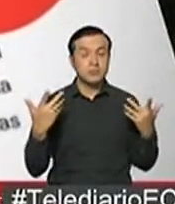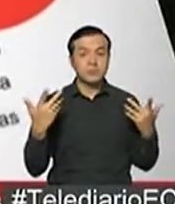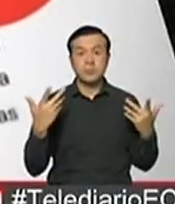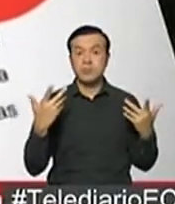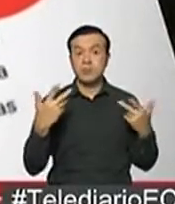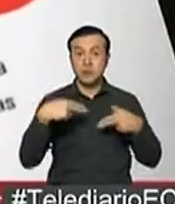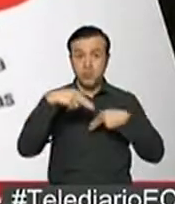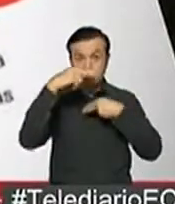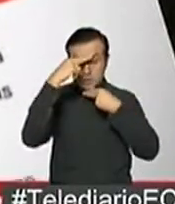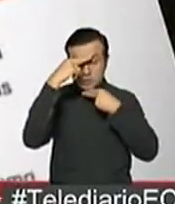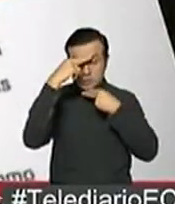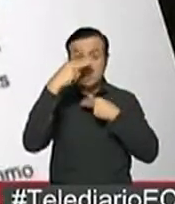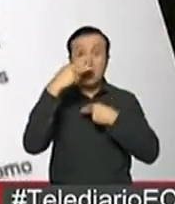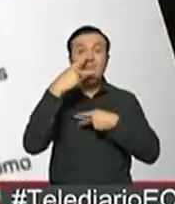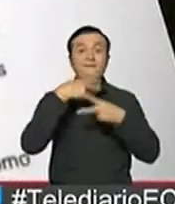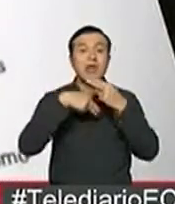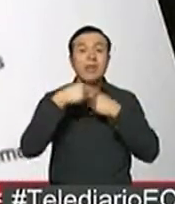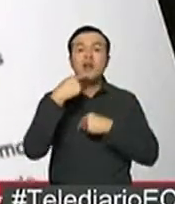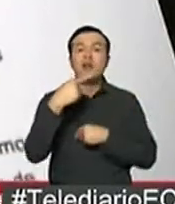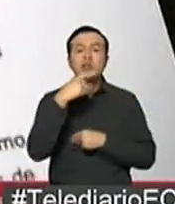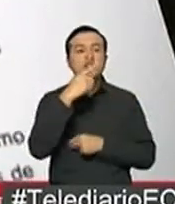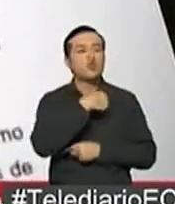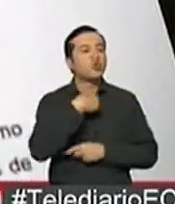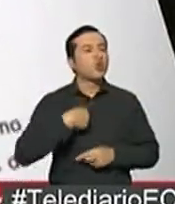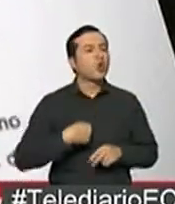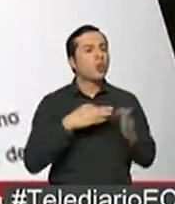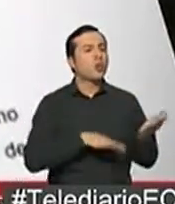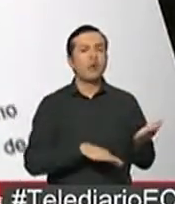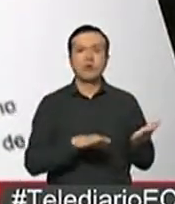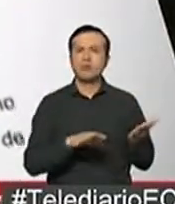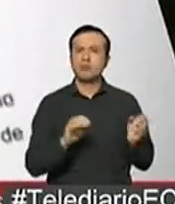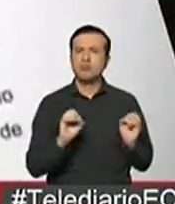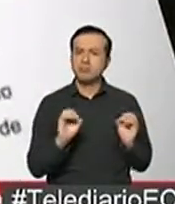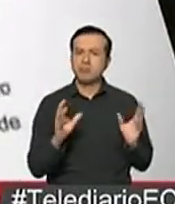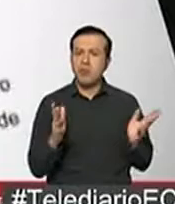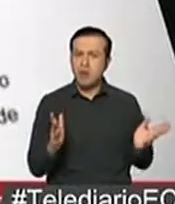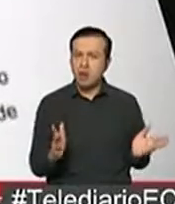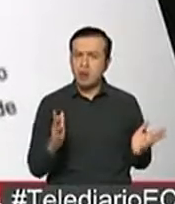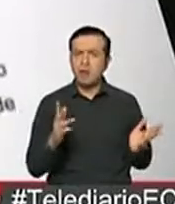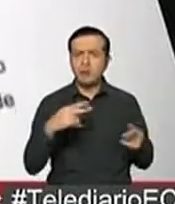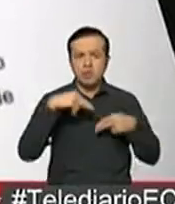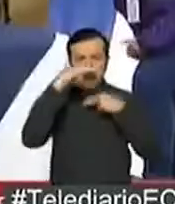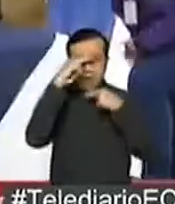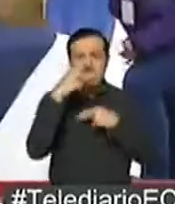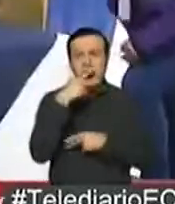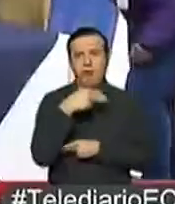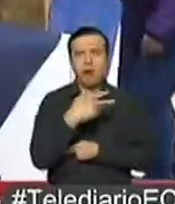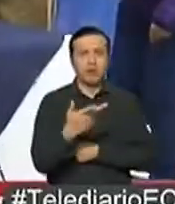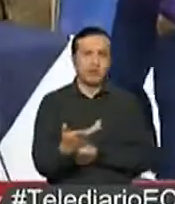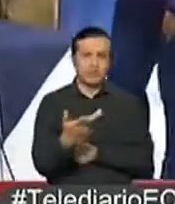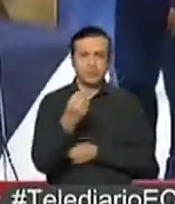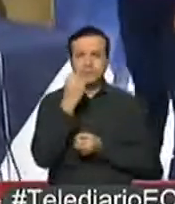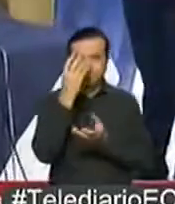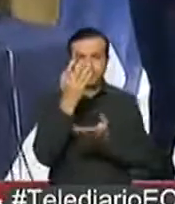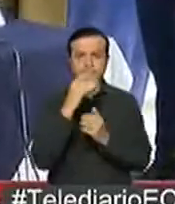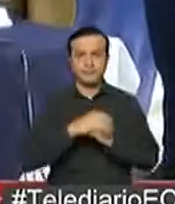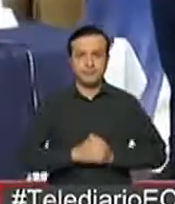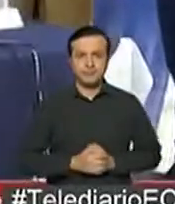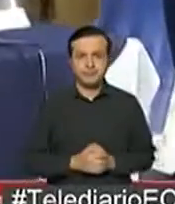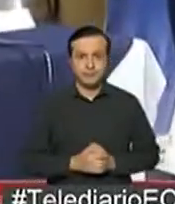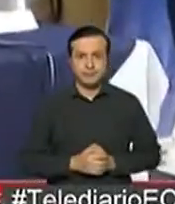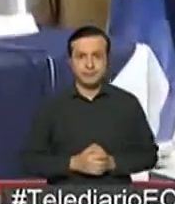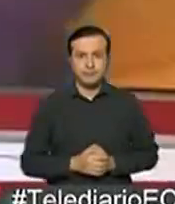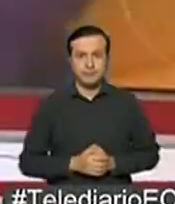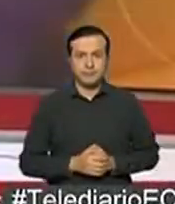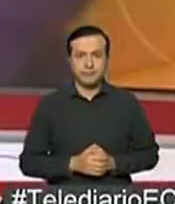ante una circular sobre la supuesta muerte del turista chino que se encuentra en observación en ecuador santiago tello medios